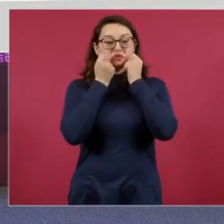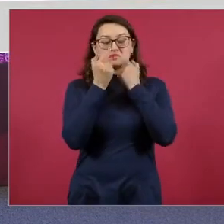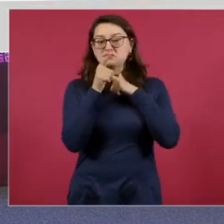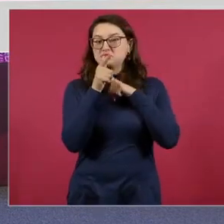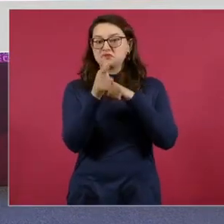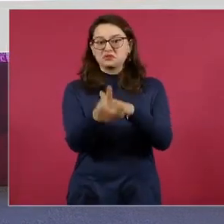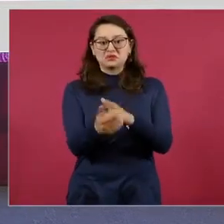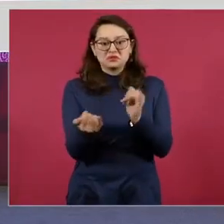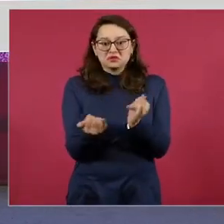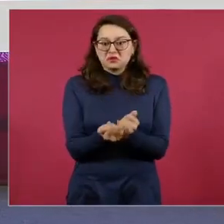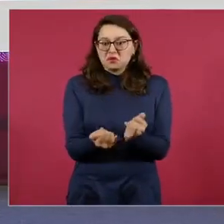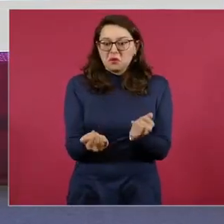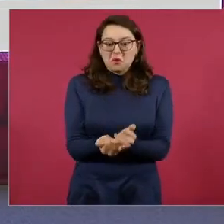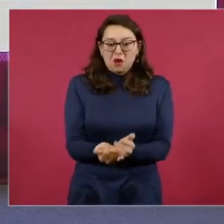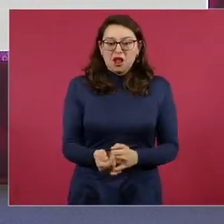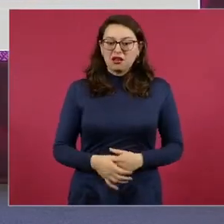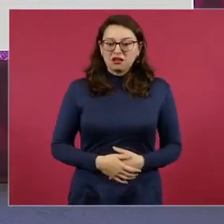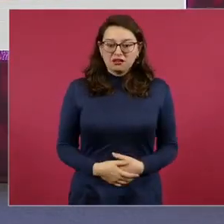Entonces, esto